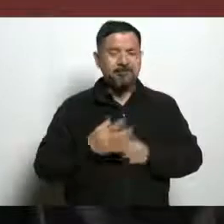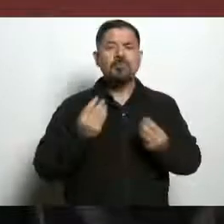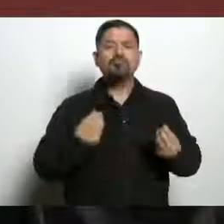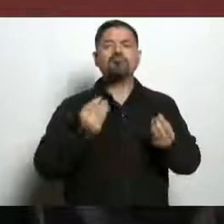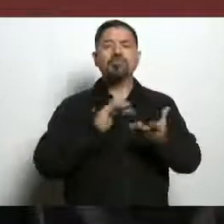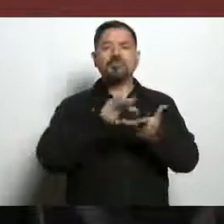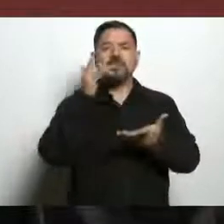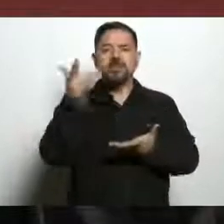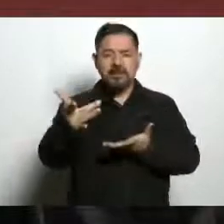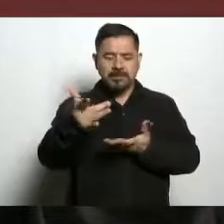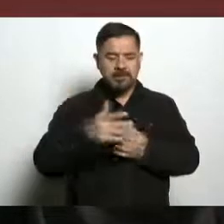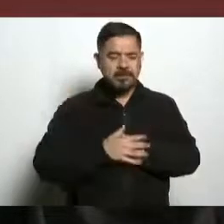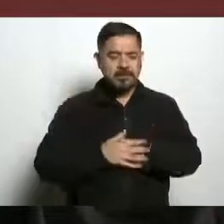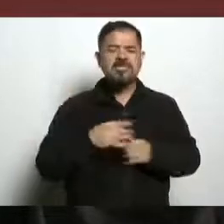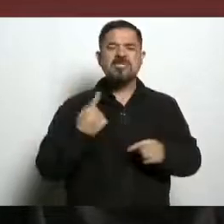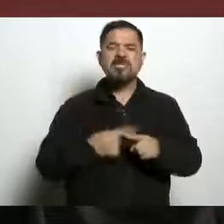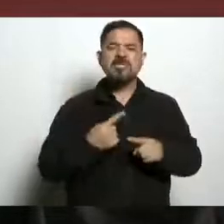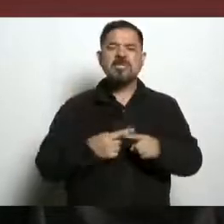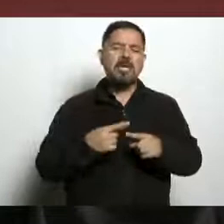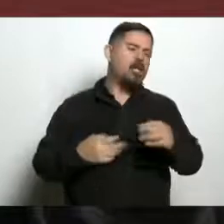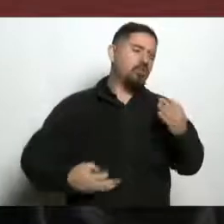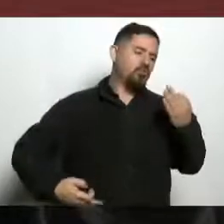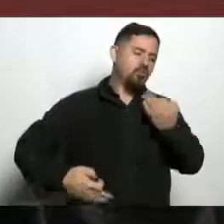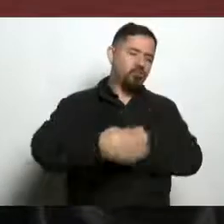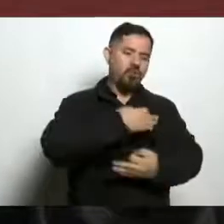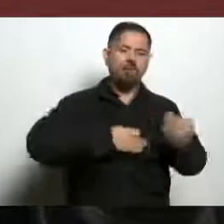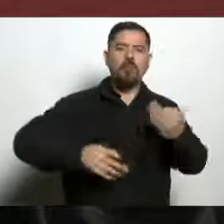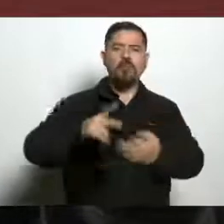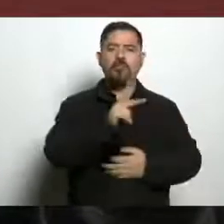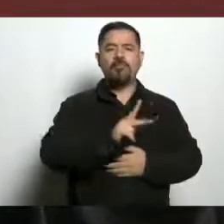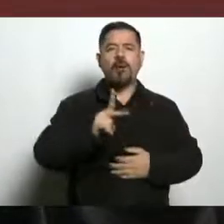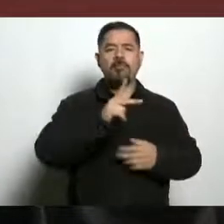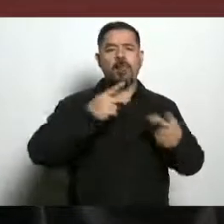muchas gracias a todo el pueblo de